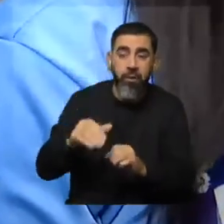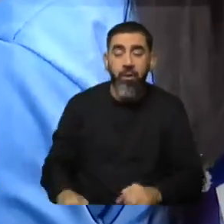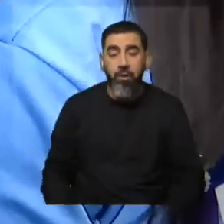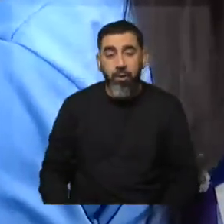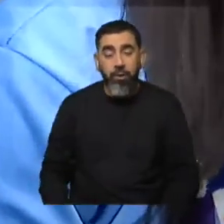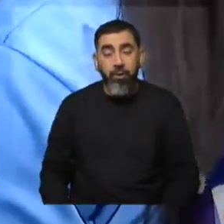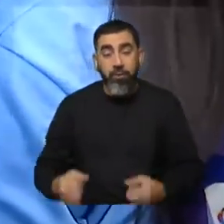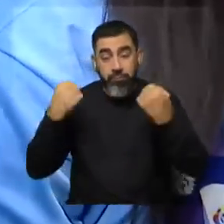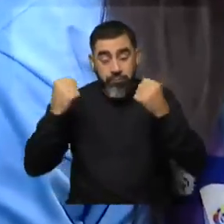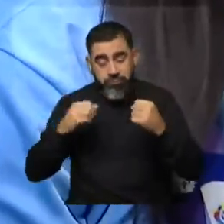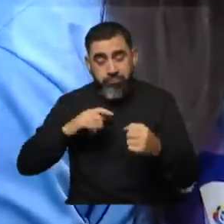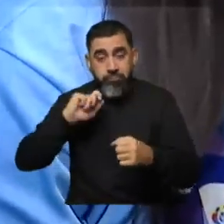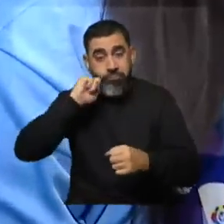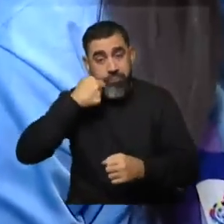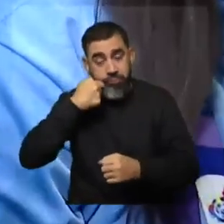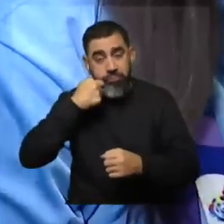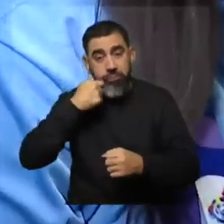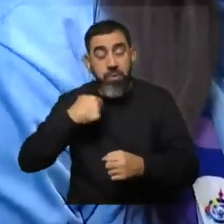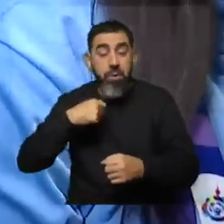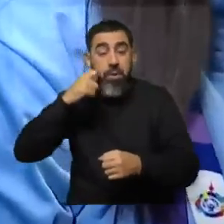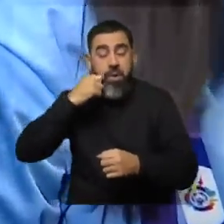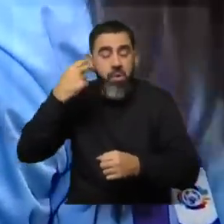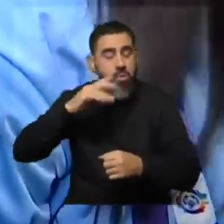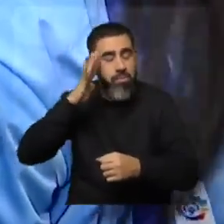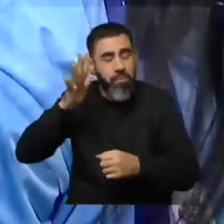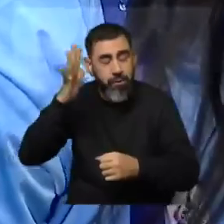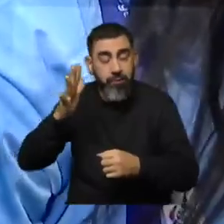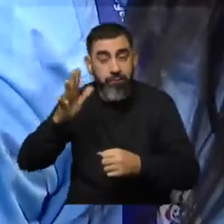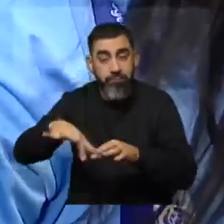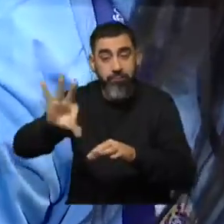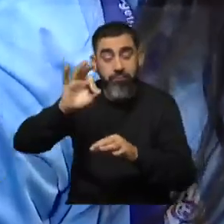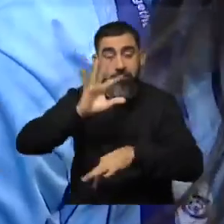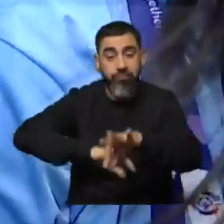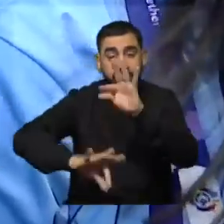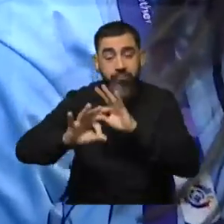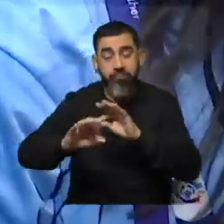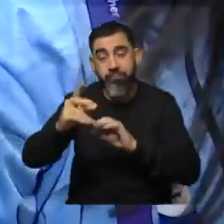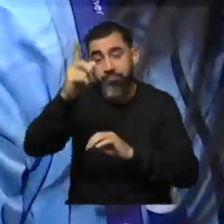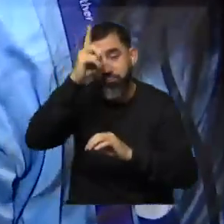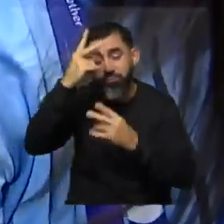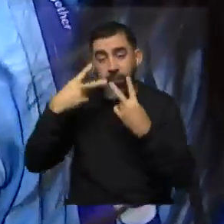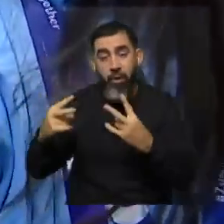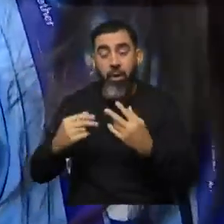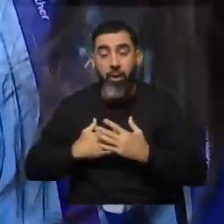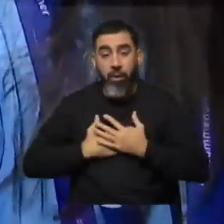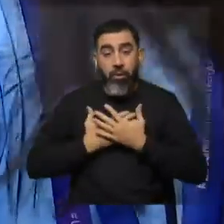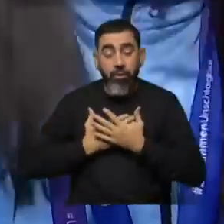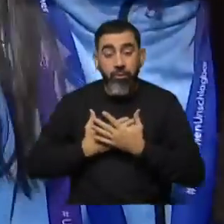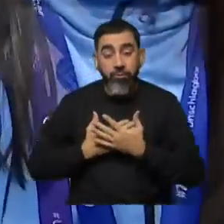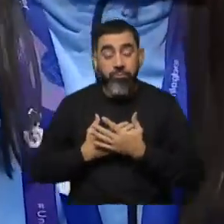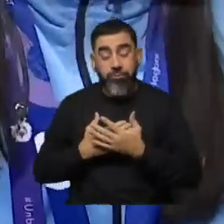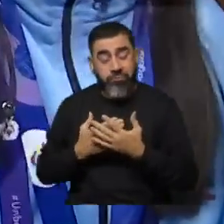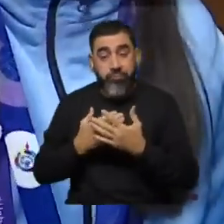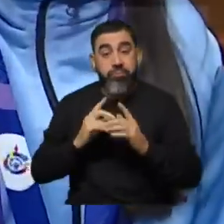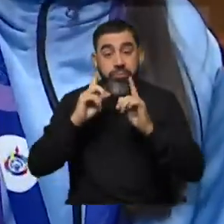a tirar me gustó y con la edad mía Nunca me imaginé que me iban a seleccionar para irme para Berlín fue una emoción tremenda y además